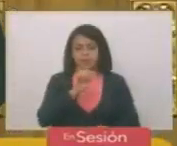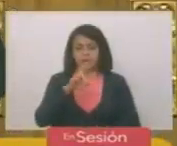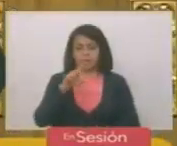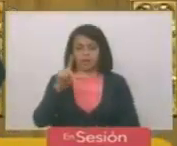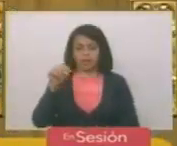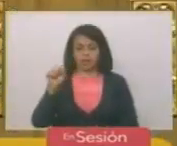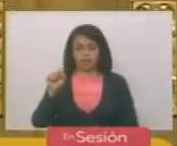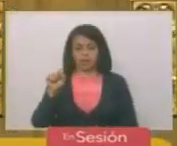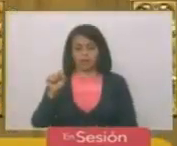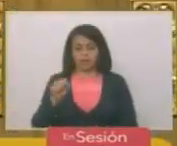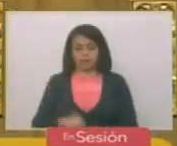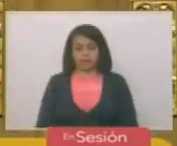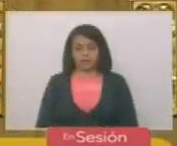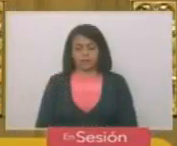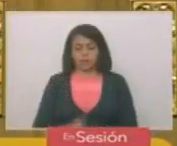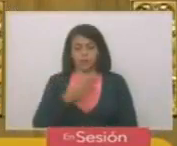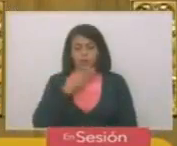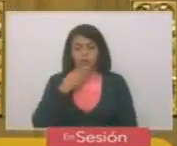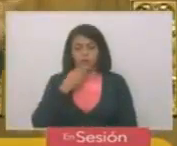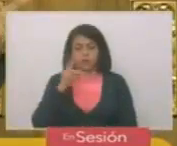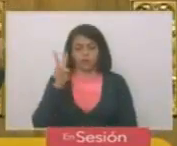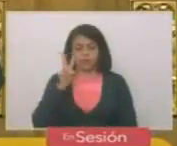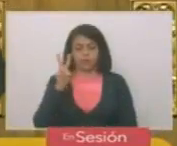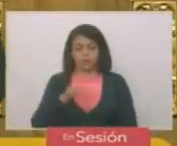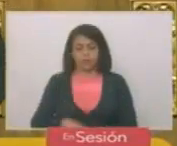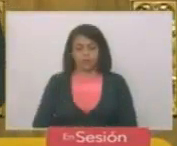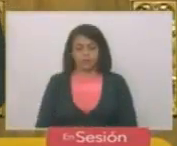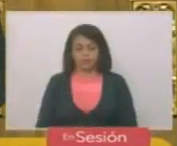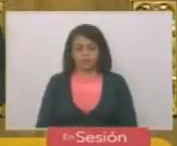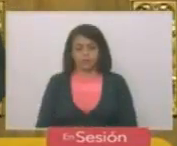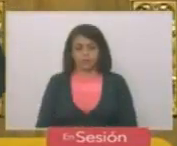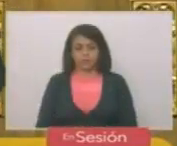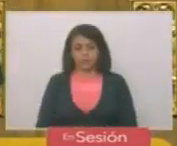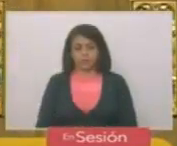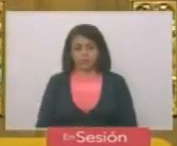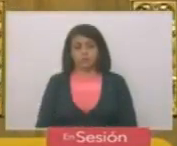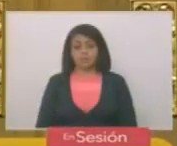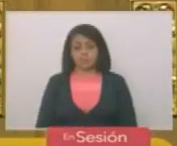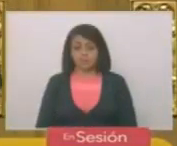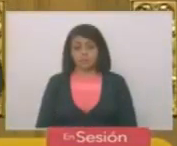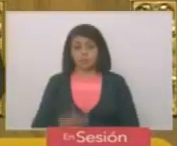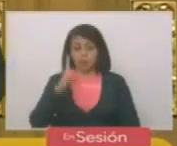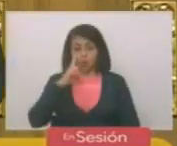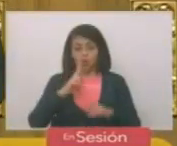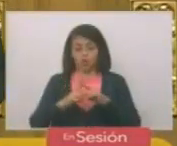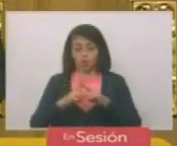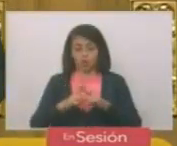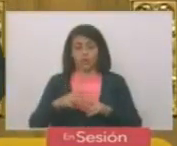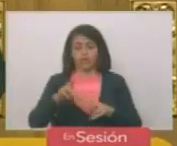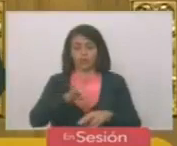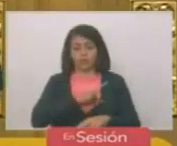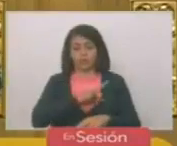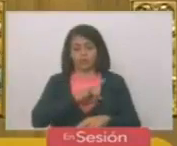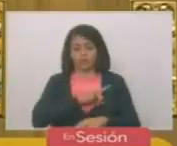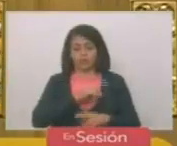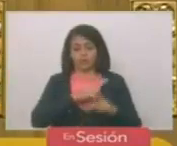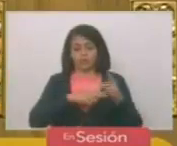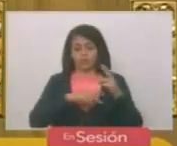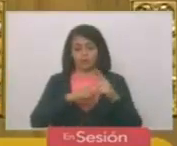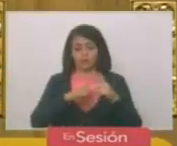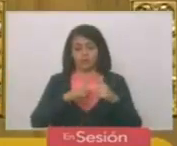es un joven venezolano, summa cum laude, que estudió en la Universidad Politécnica de